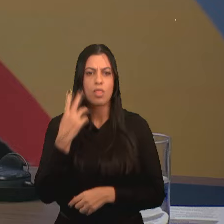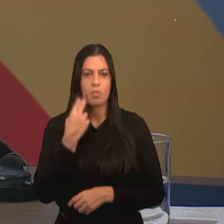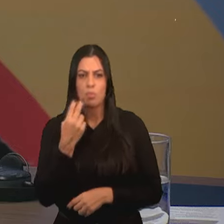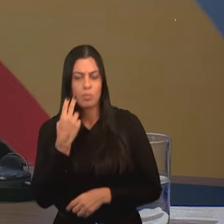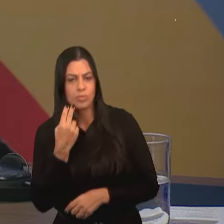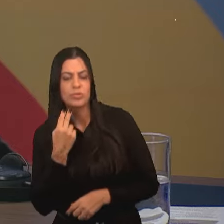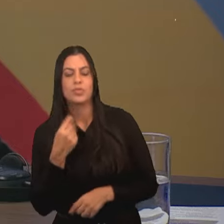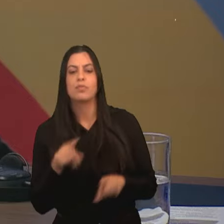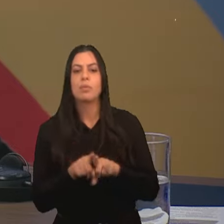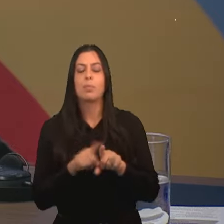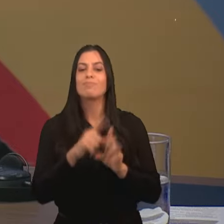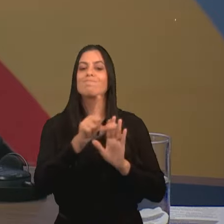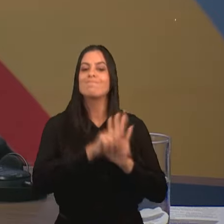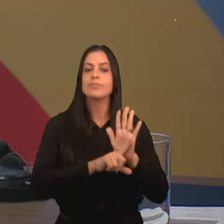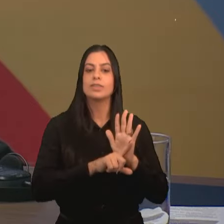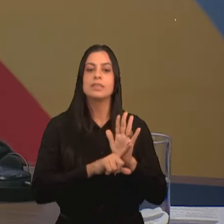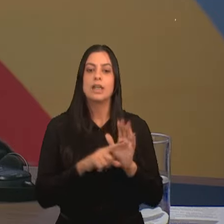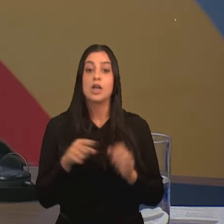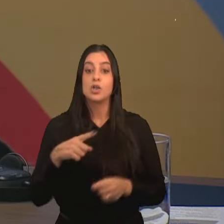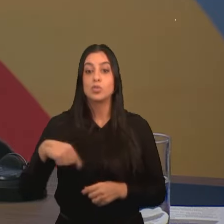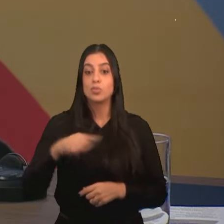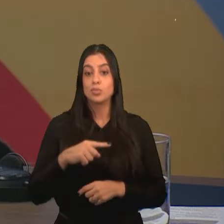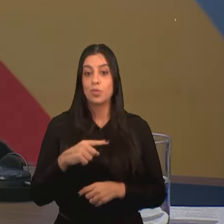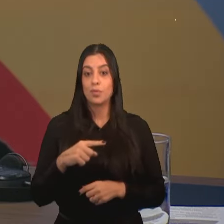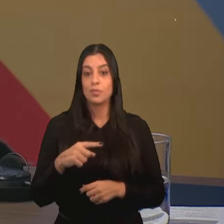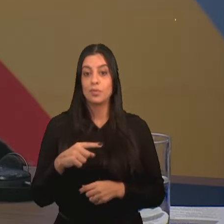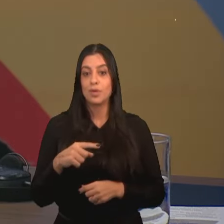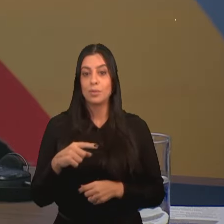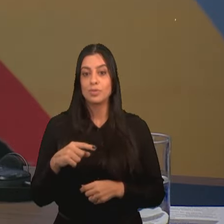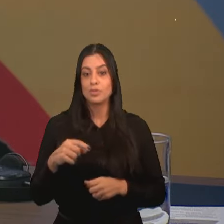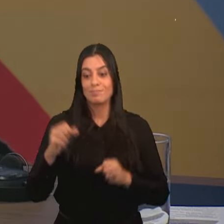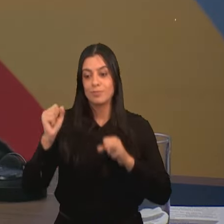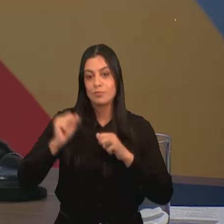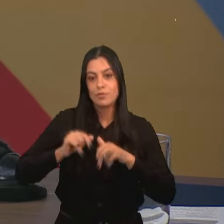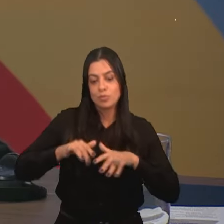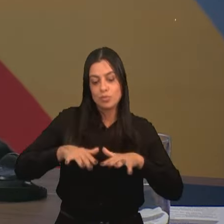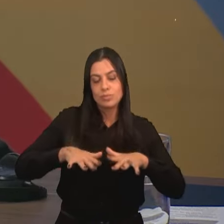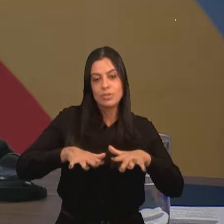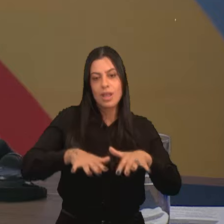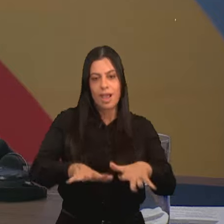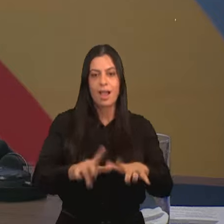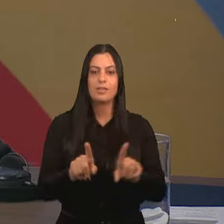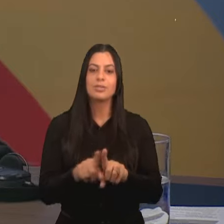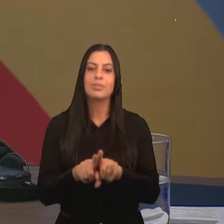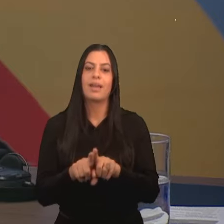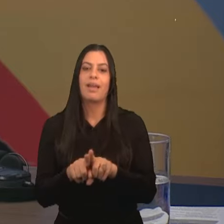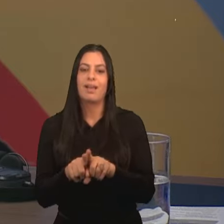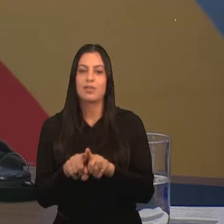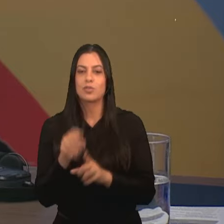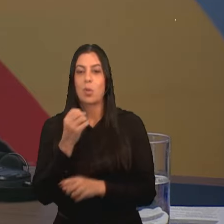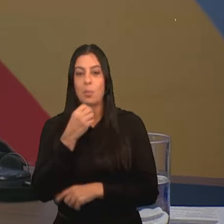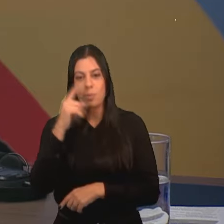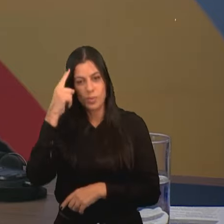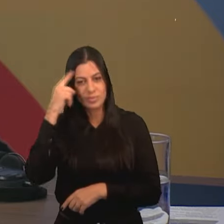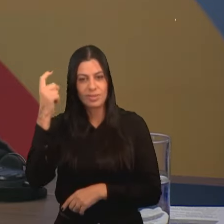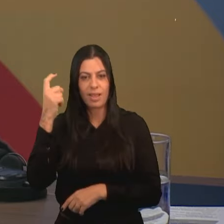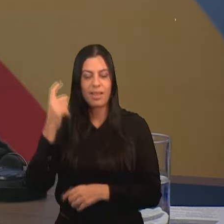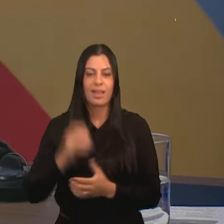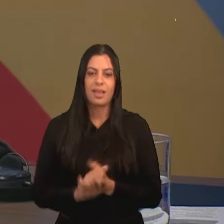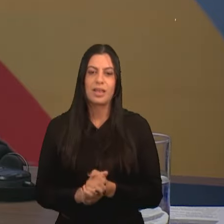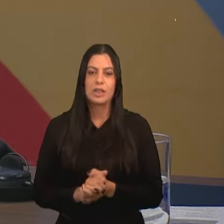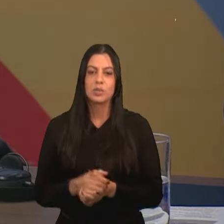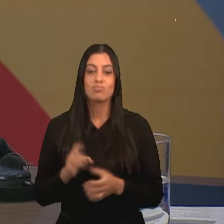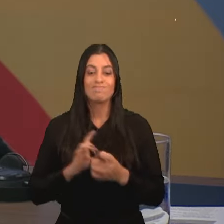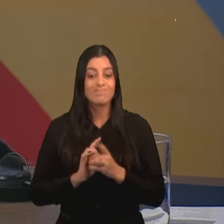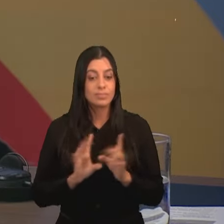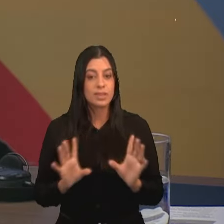ámbito normativo, regulatorio, nosotros fuimos de alguna manera, recibimos mucha información de la